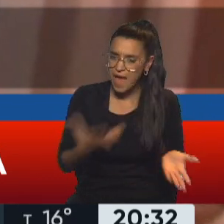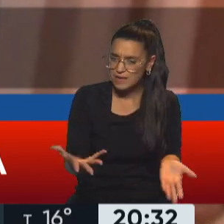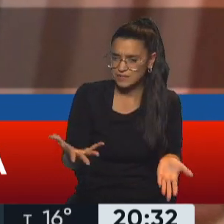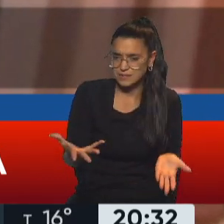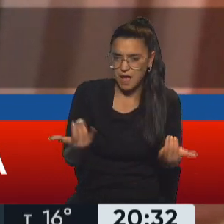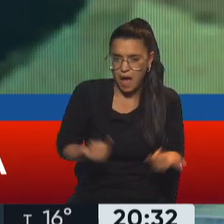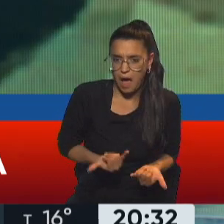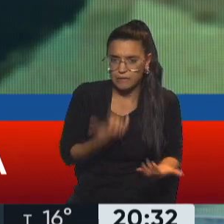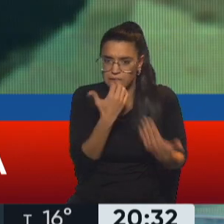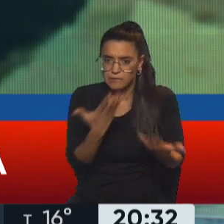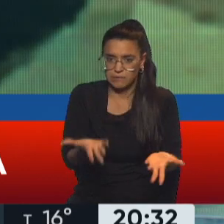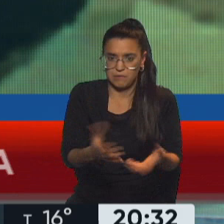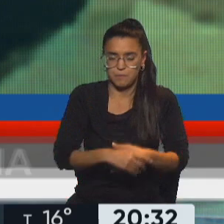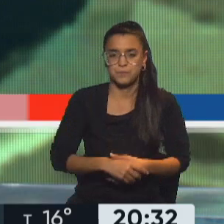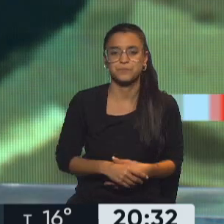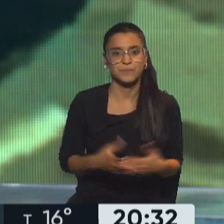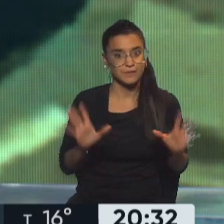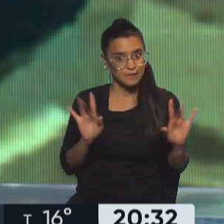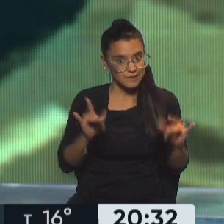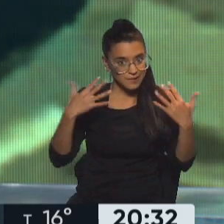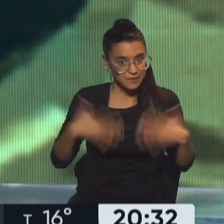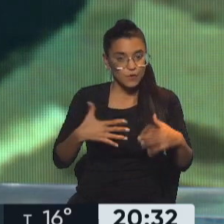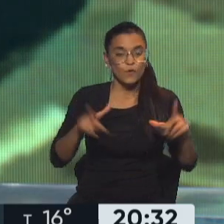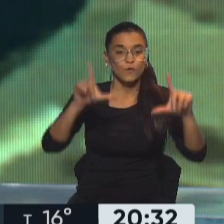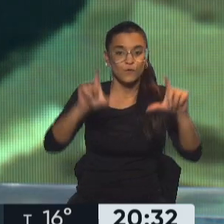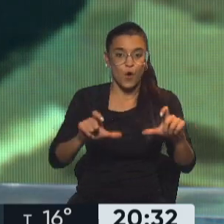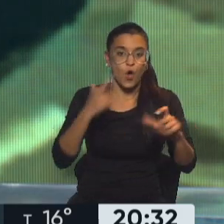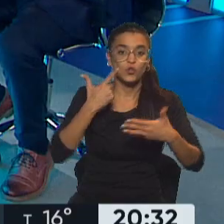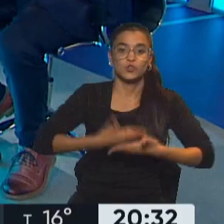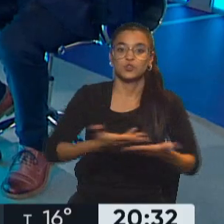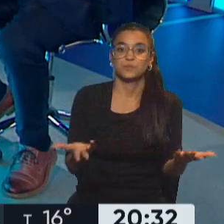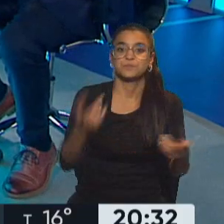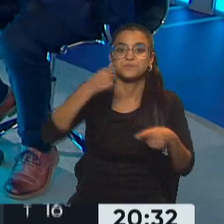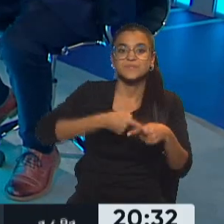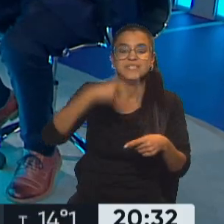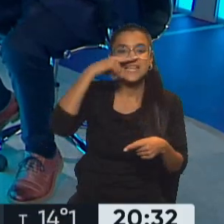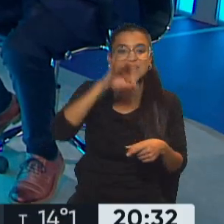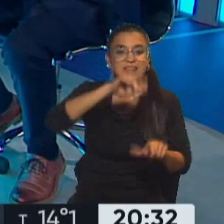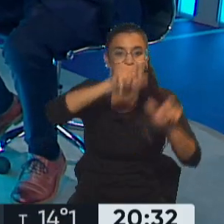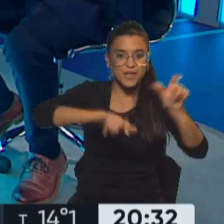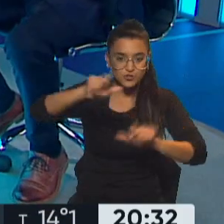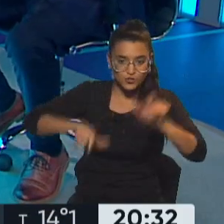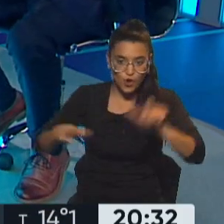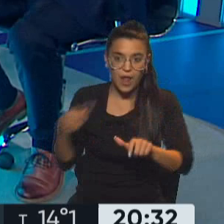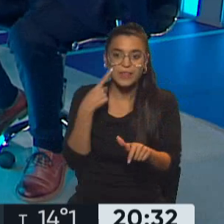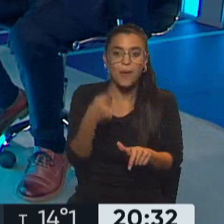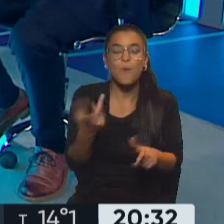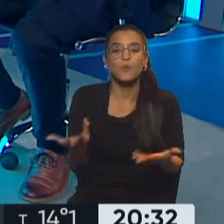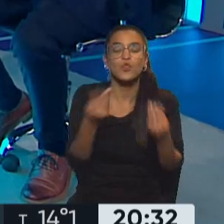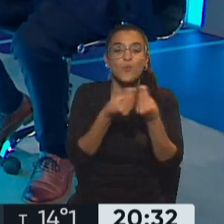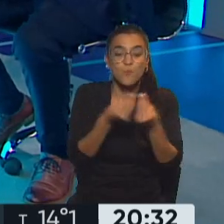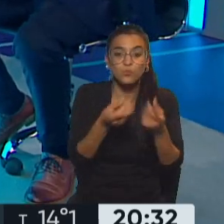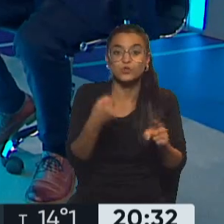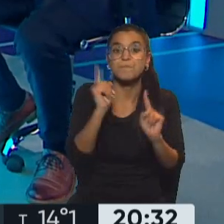¿no? Bueno, qué difícil, ¿no? En las fotografías de esta fiesta con 70 personas. Veíamos imágenes de varios de los